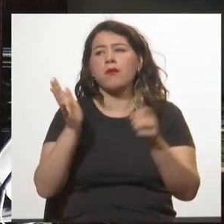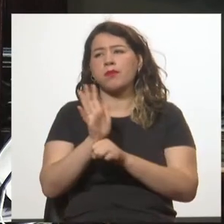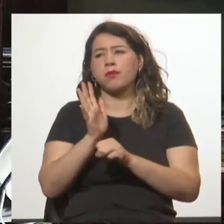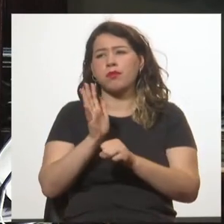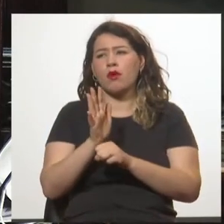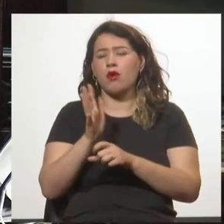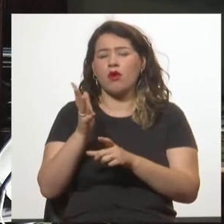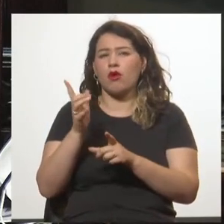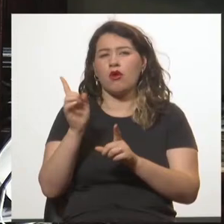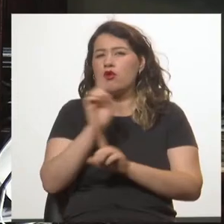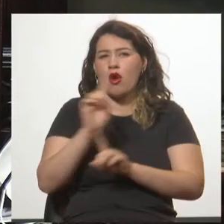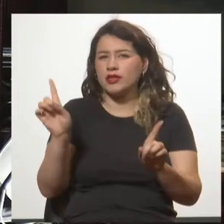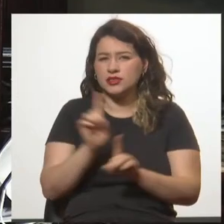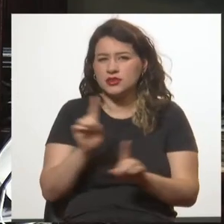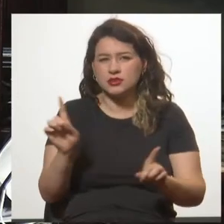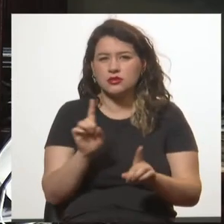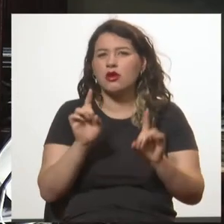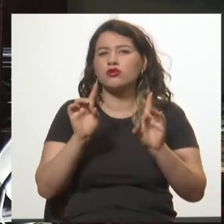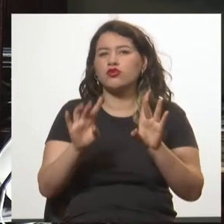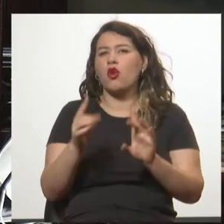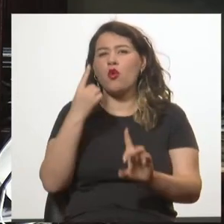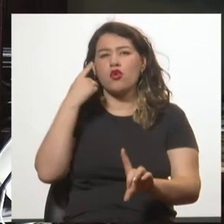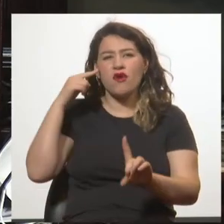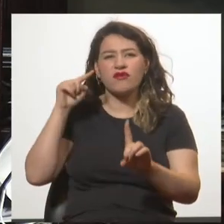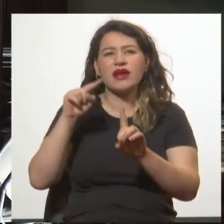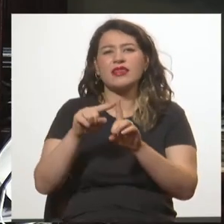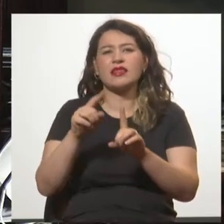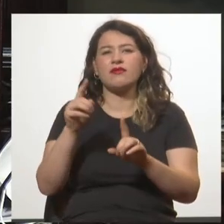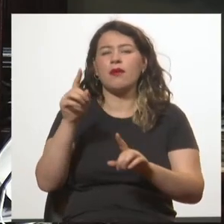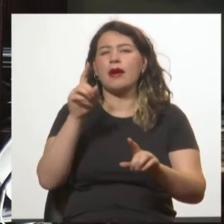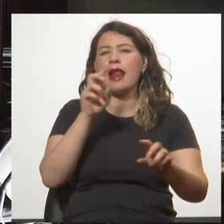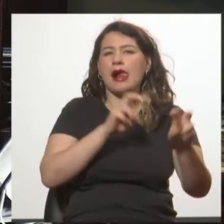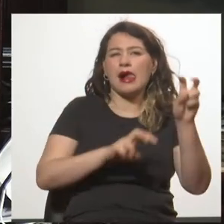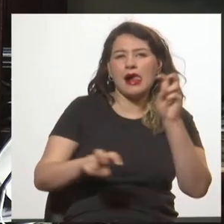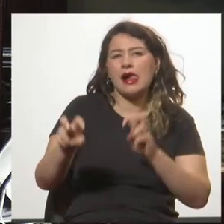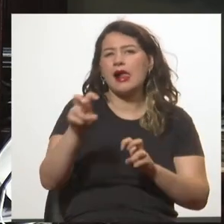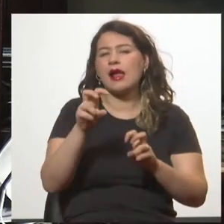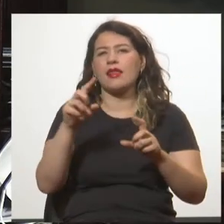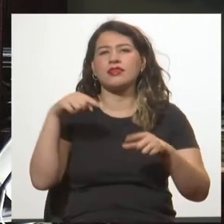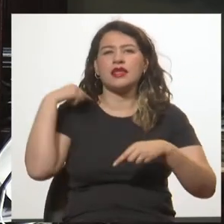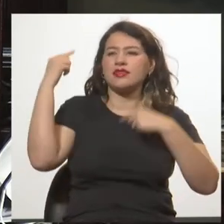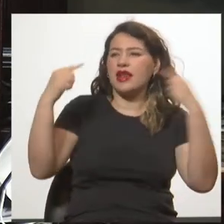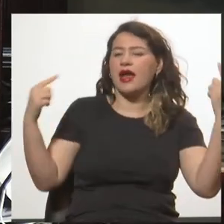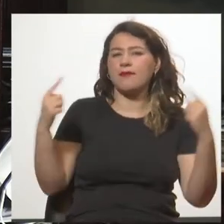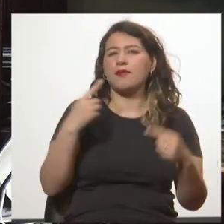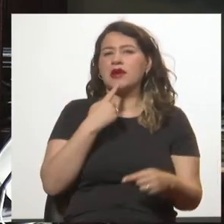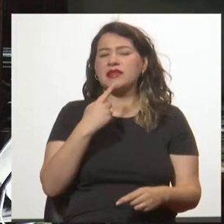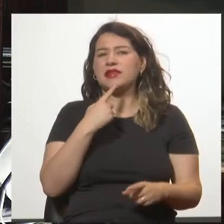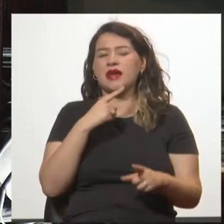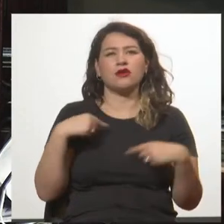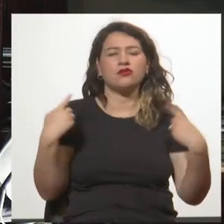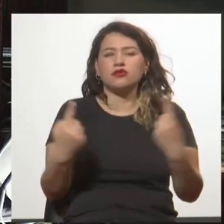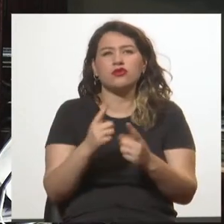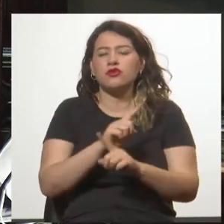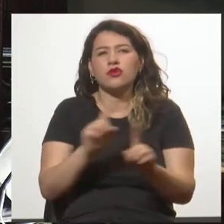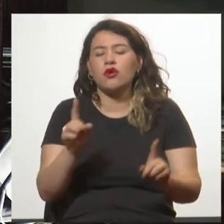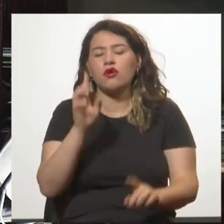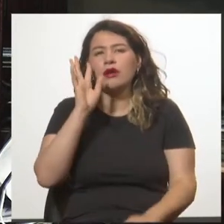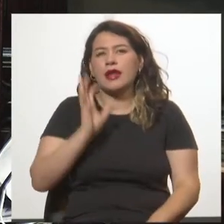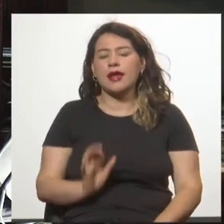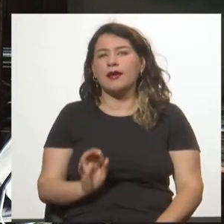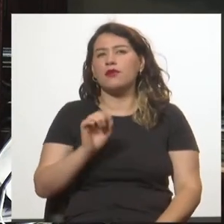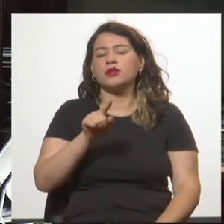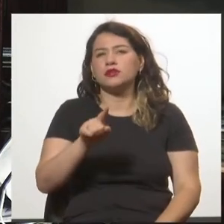presión indebida sólo un objetivo mediático de distracción política puede explicar a nuestro juicio un despropósito de la naturaleza